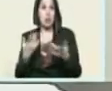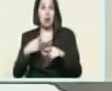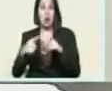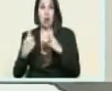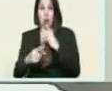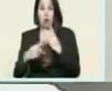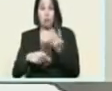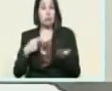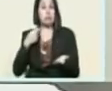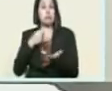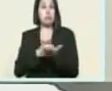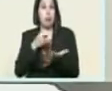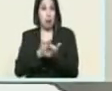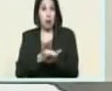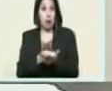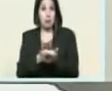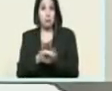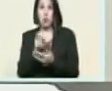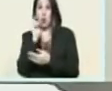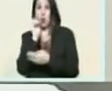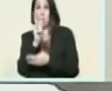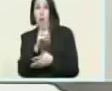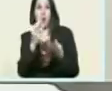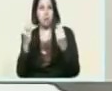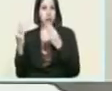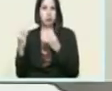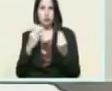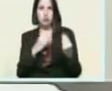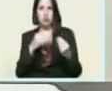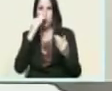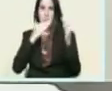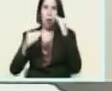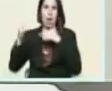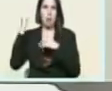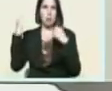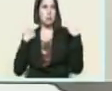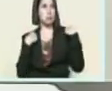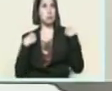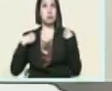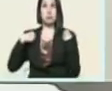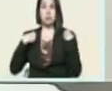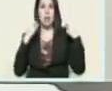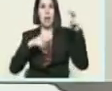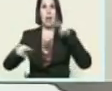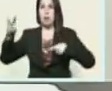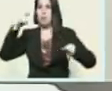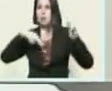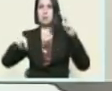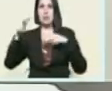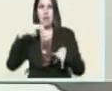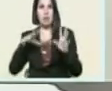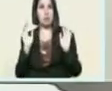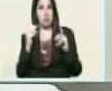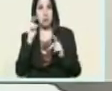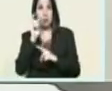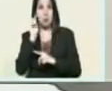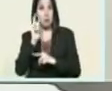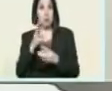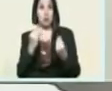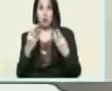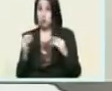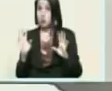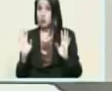una inversión. Aunque veo muchos morrales por ahí en manos de adultos paseando por las calles, usted no la ve, yo lo veo